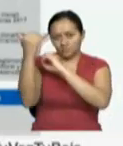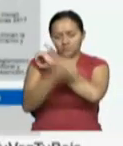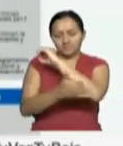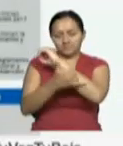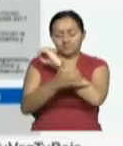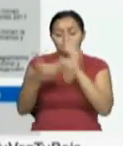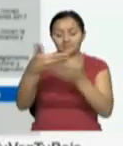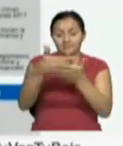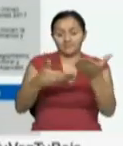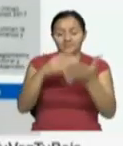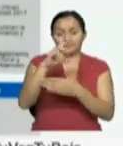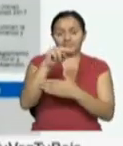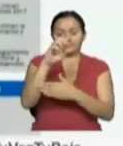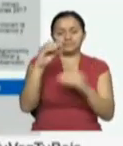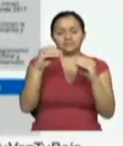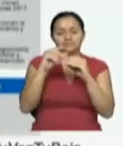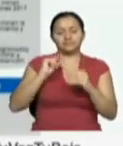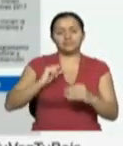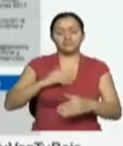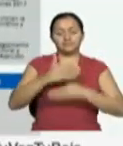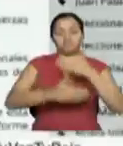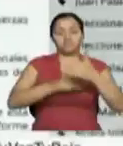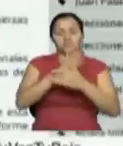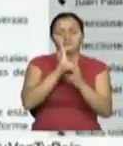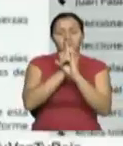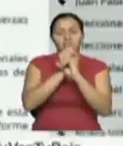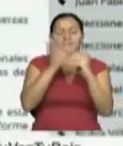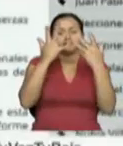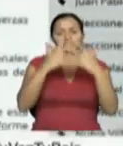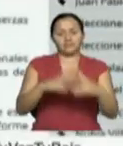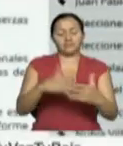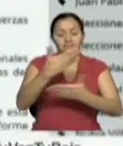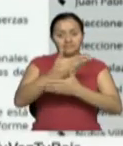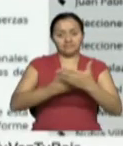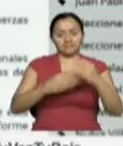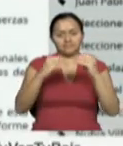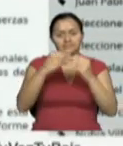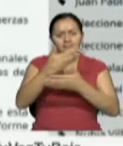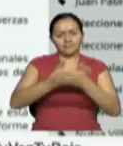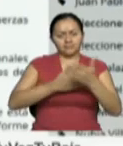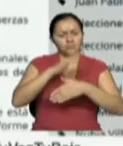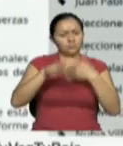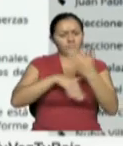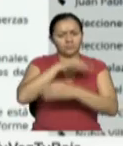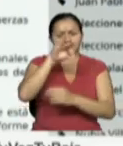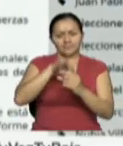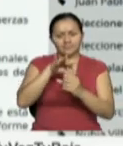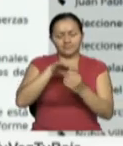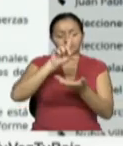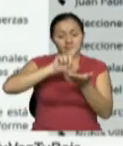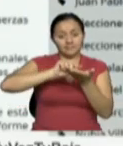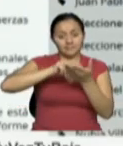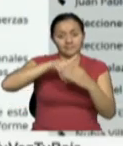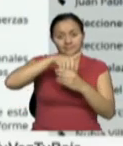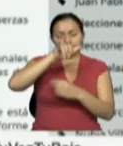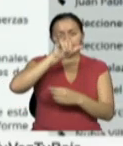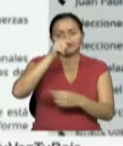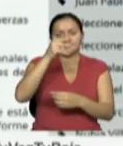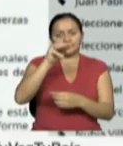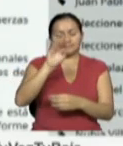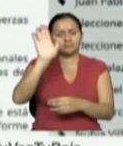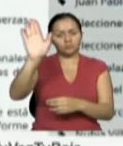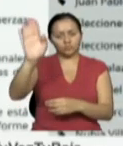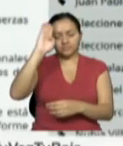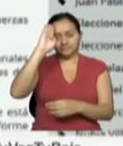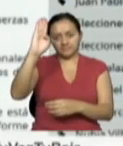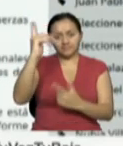el CNE detalló el procedimiento institucional. Las papeletas y los documentos electorales se imprimieron en el Instituto Geográfico